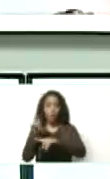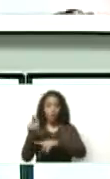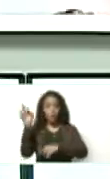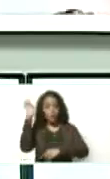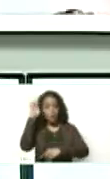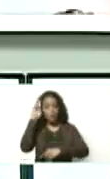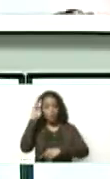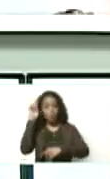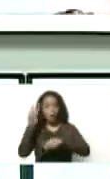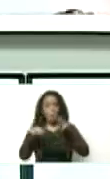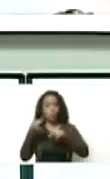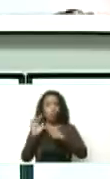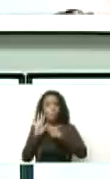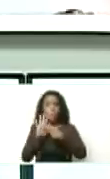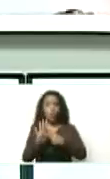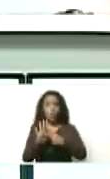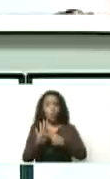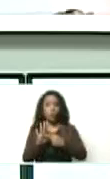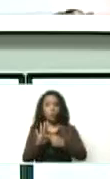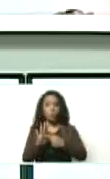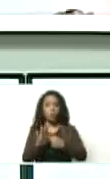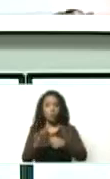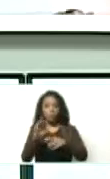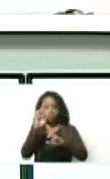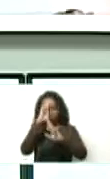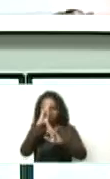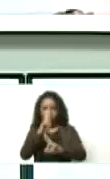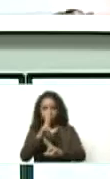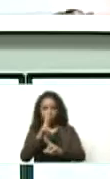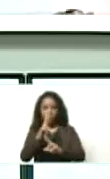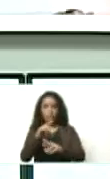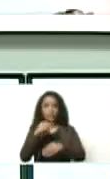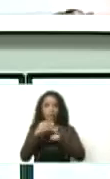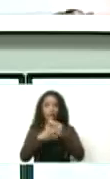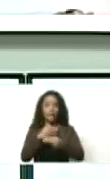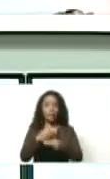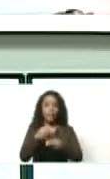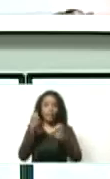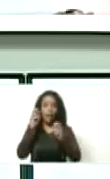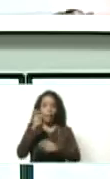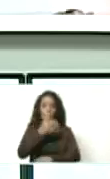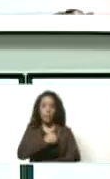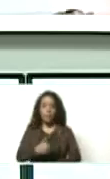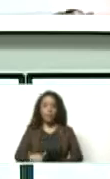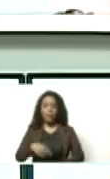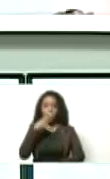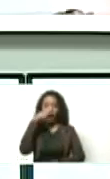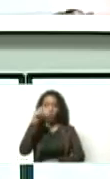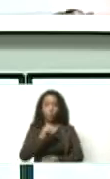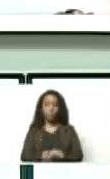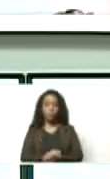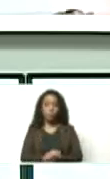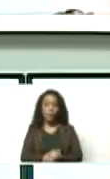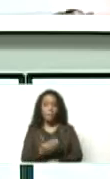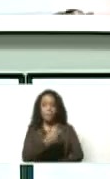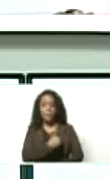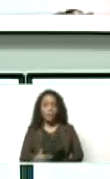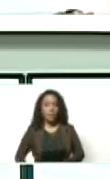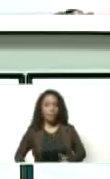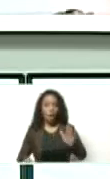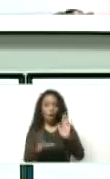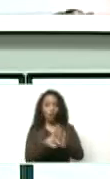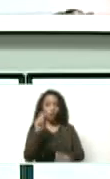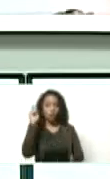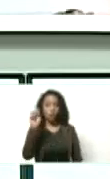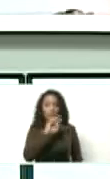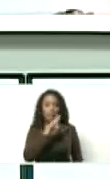razones expuestas, muy respetuosamente se somete a la consideración del ciudadano Nicolás Maduro Moro, presidente constitucional